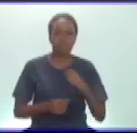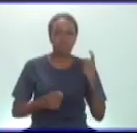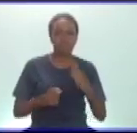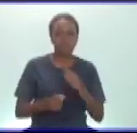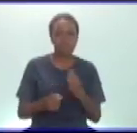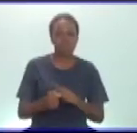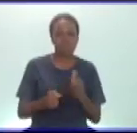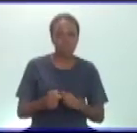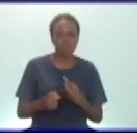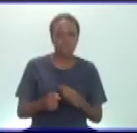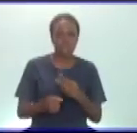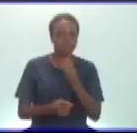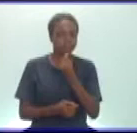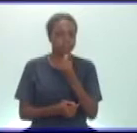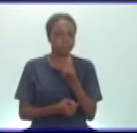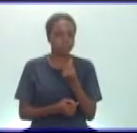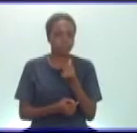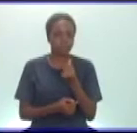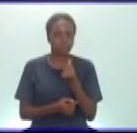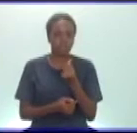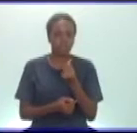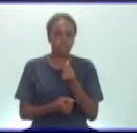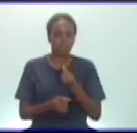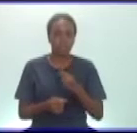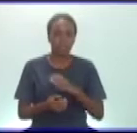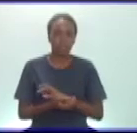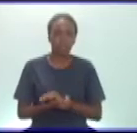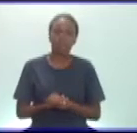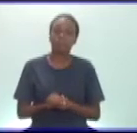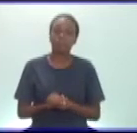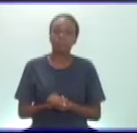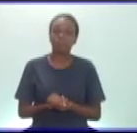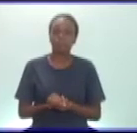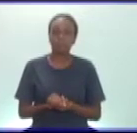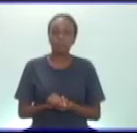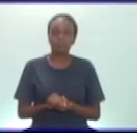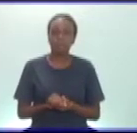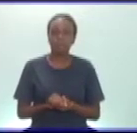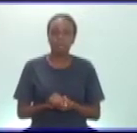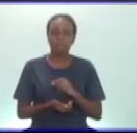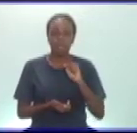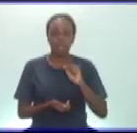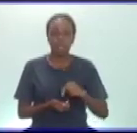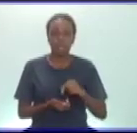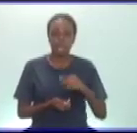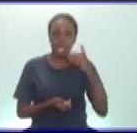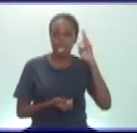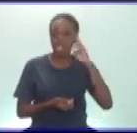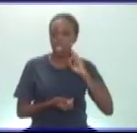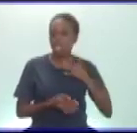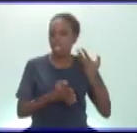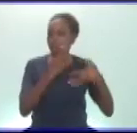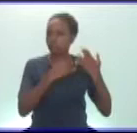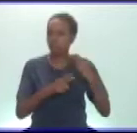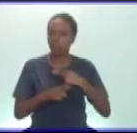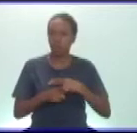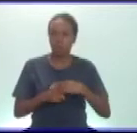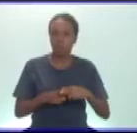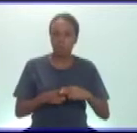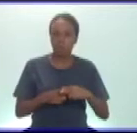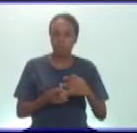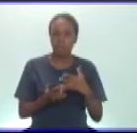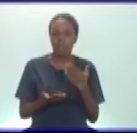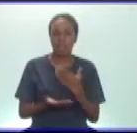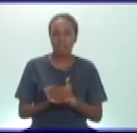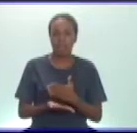carácter económico y modelos de perfección. Estamos hablando del clasicismo griego y la epopeya más trascendental